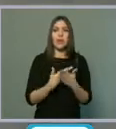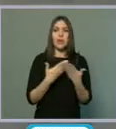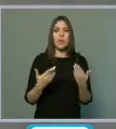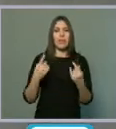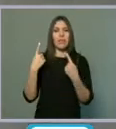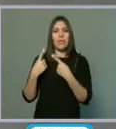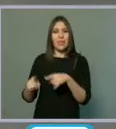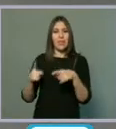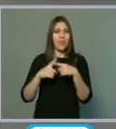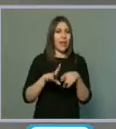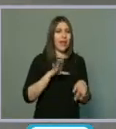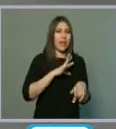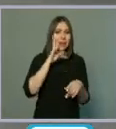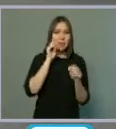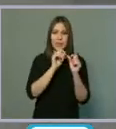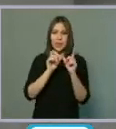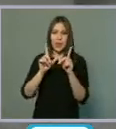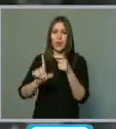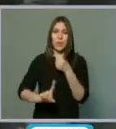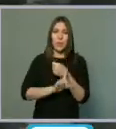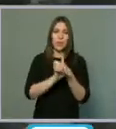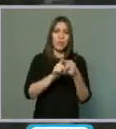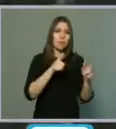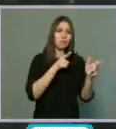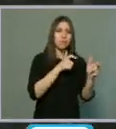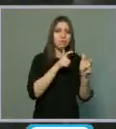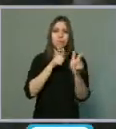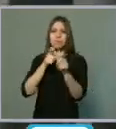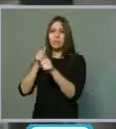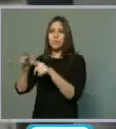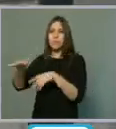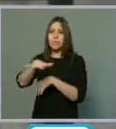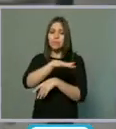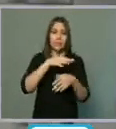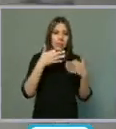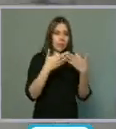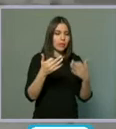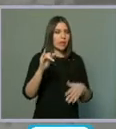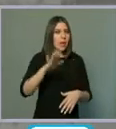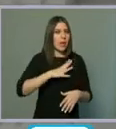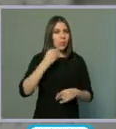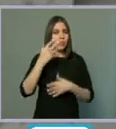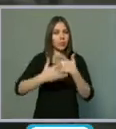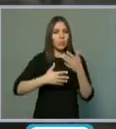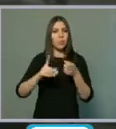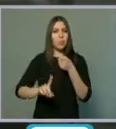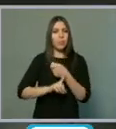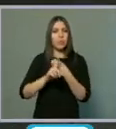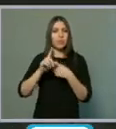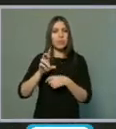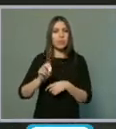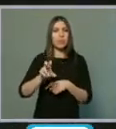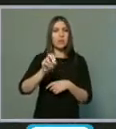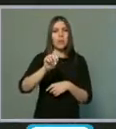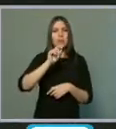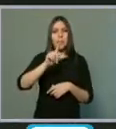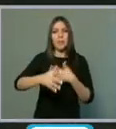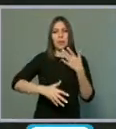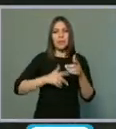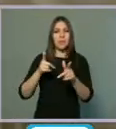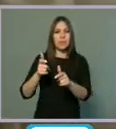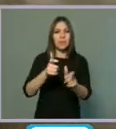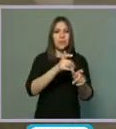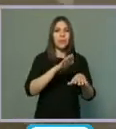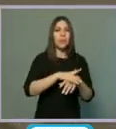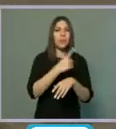diferentes conflictos armados que han sufrido en su territorio. Ha habido muchísimos atentados en su territorio precisamente por este conflicto con